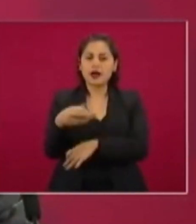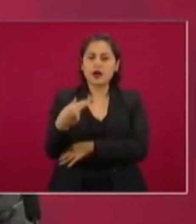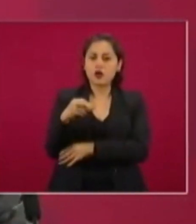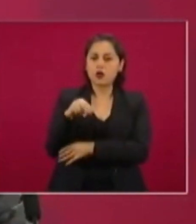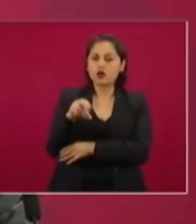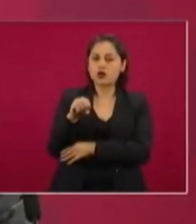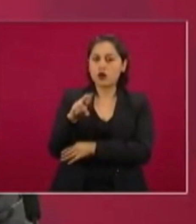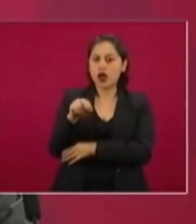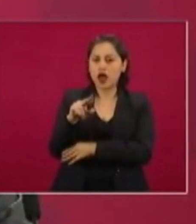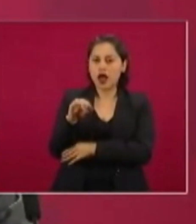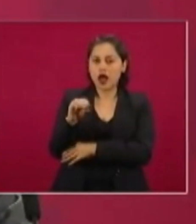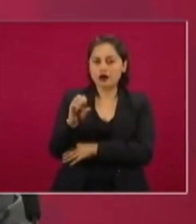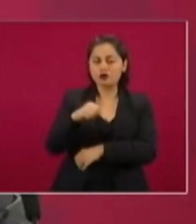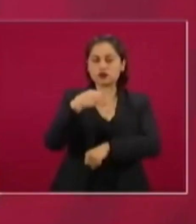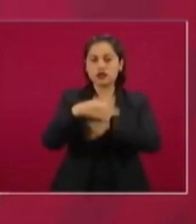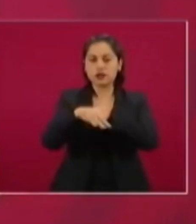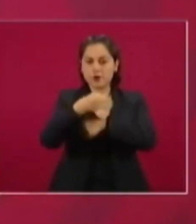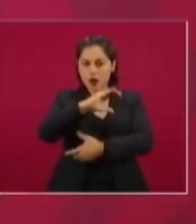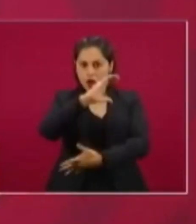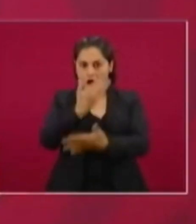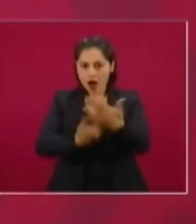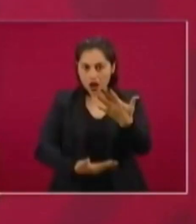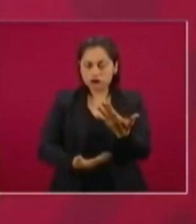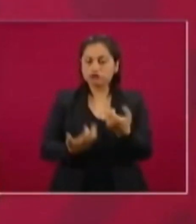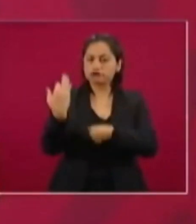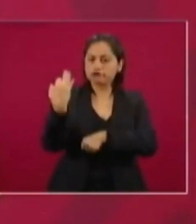están trabajando de eventuales,